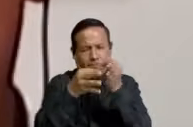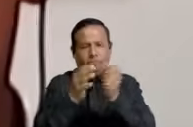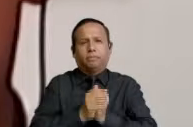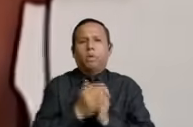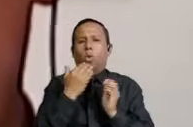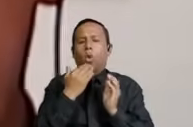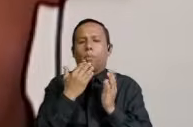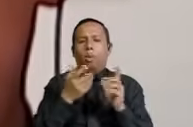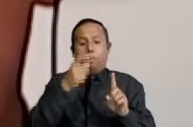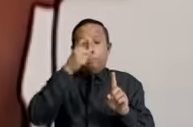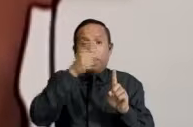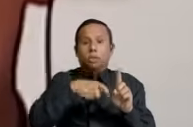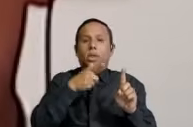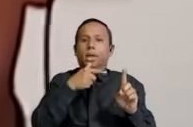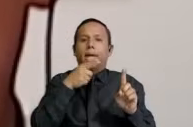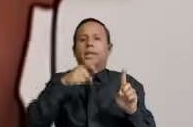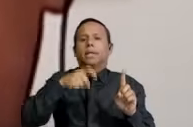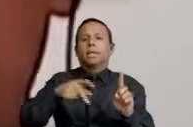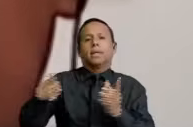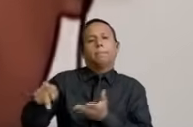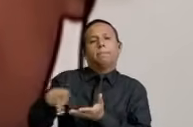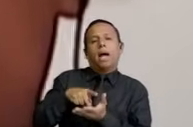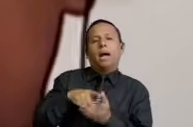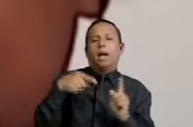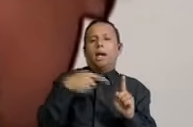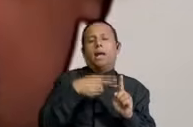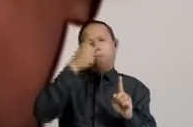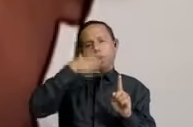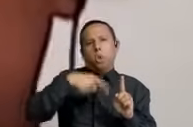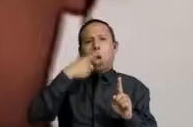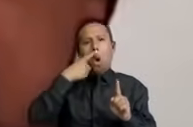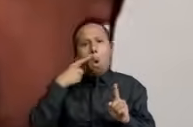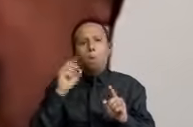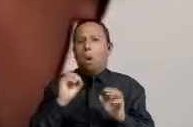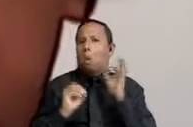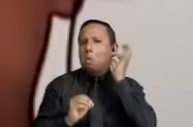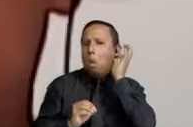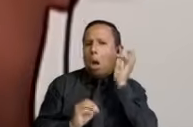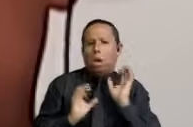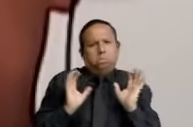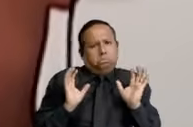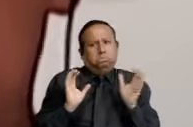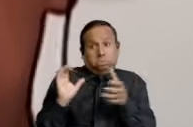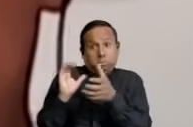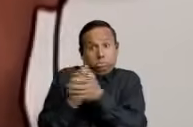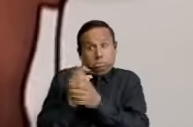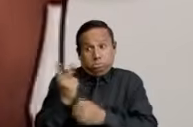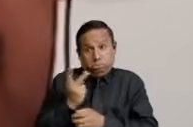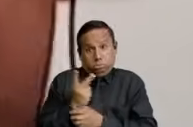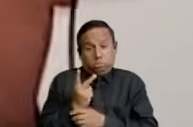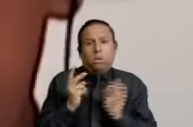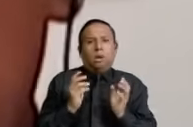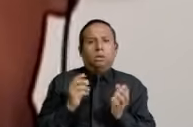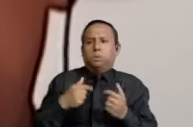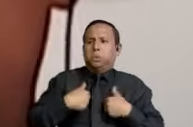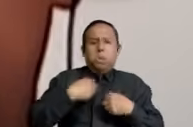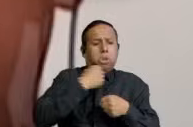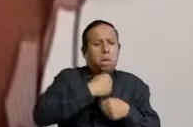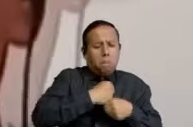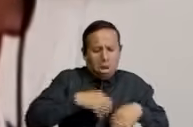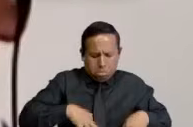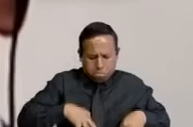alimentado que en este caso sería uno de los cónyuges que hace el reclamo o hace la solicitud para que se pague por efectos de que no tiene